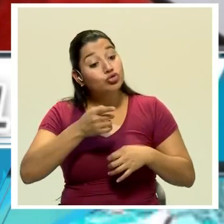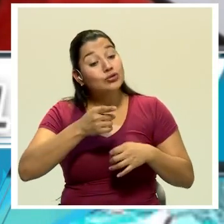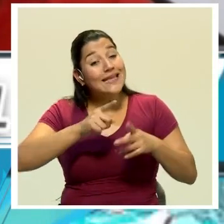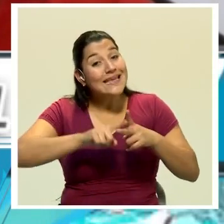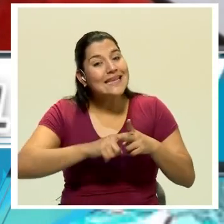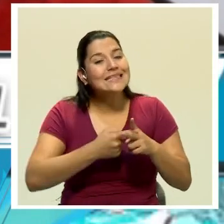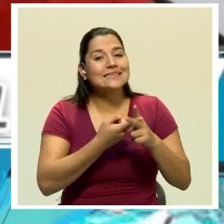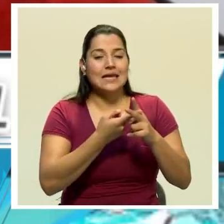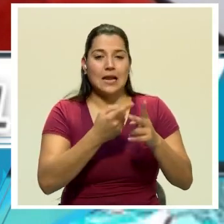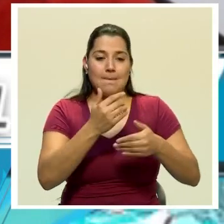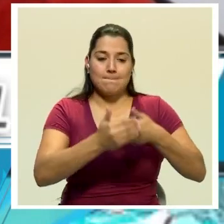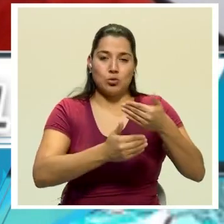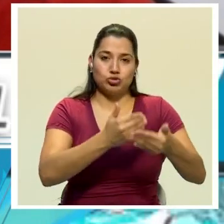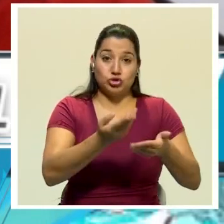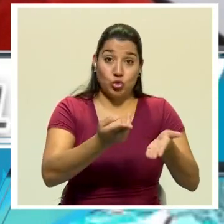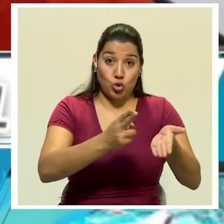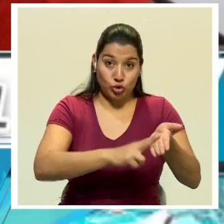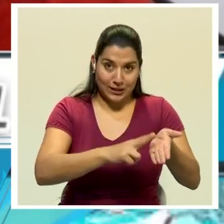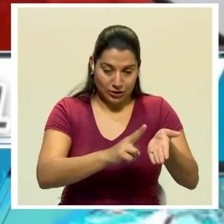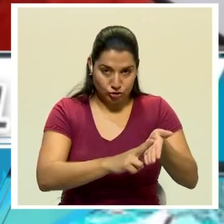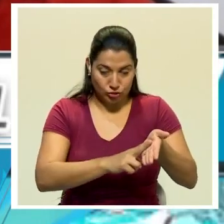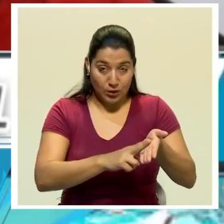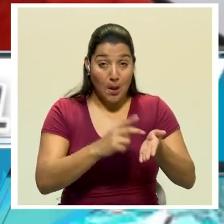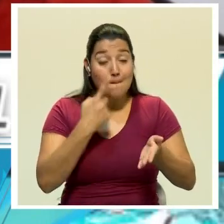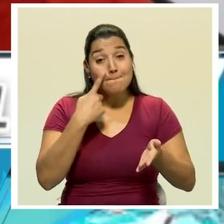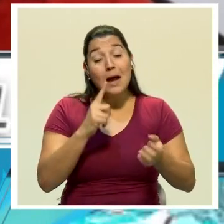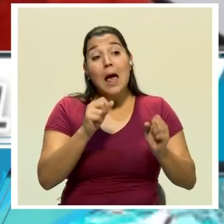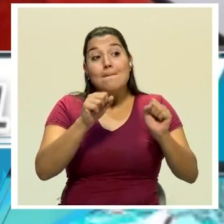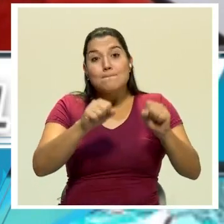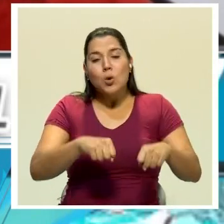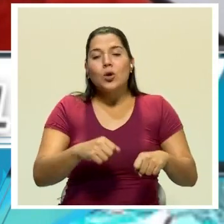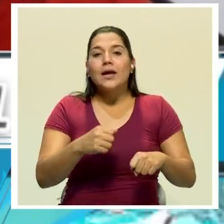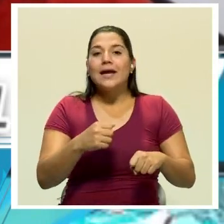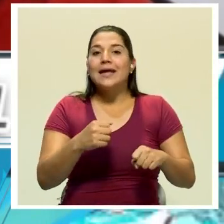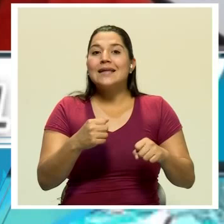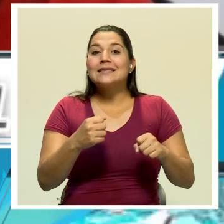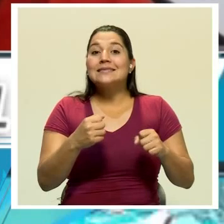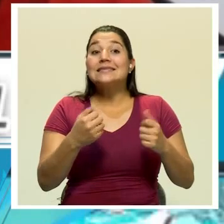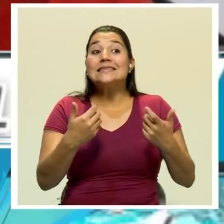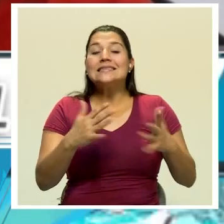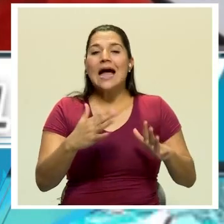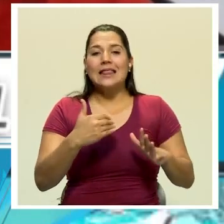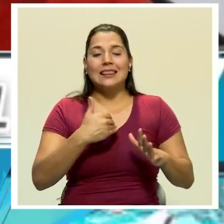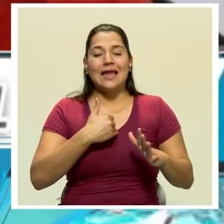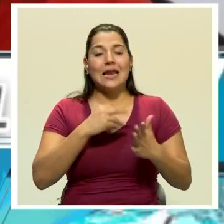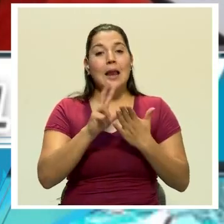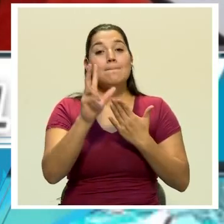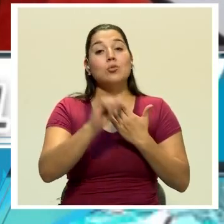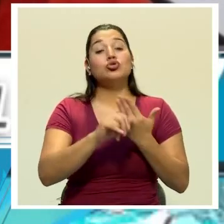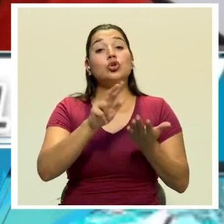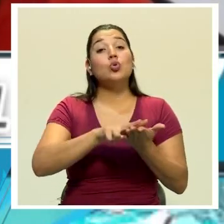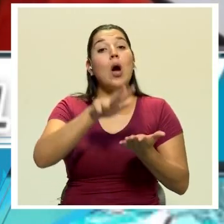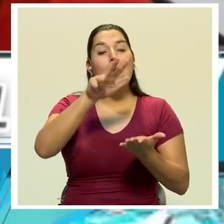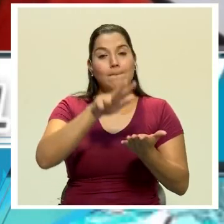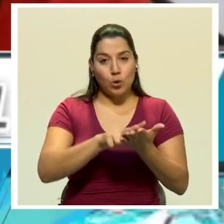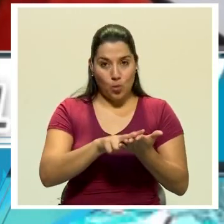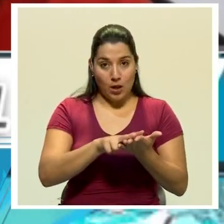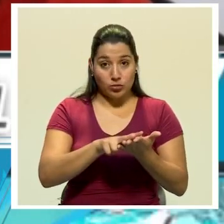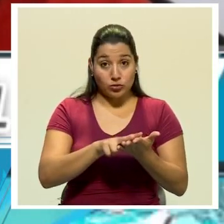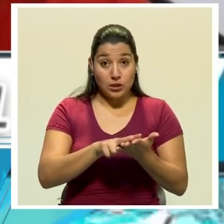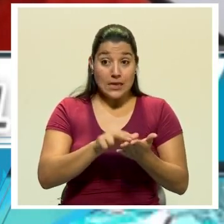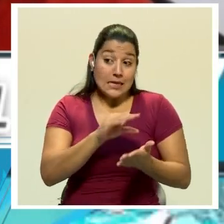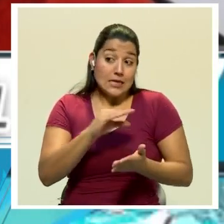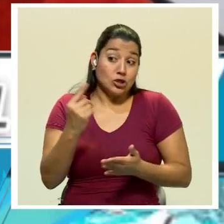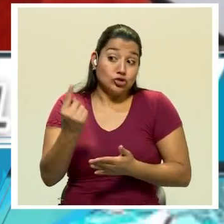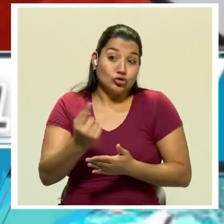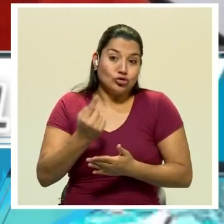que podamos tener ya el proyecto aprobado, licitado y nada más presto para